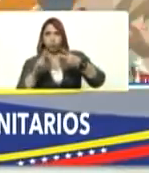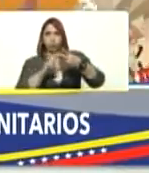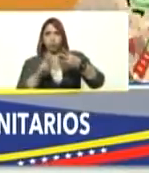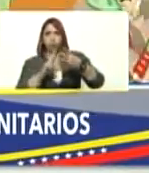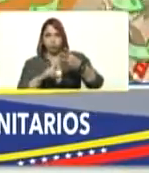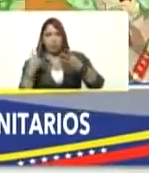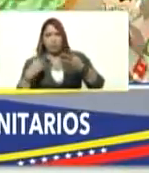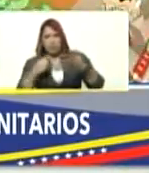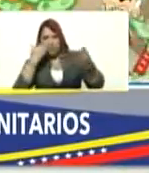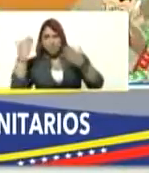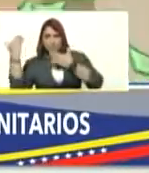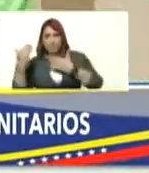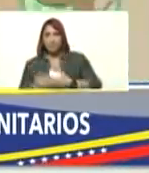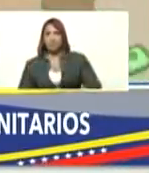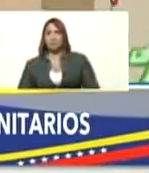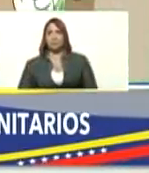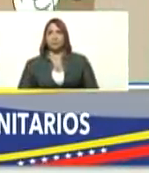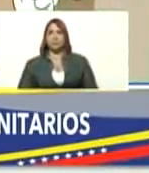tienes ahí?